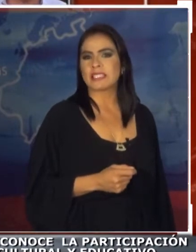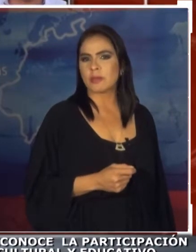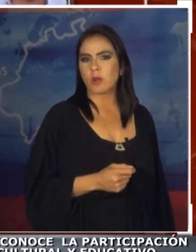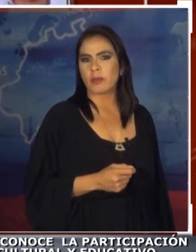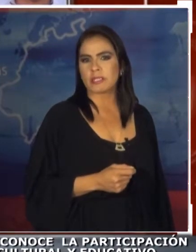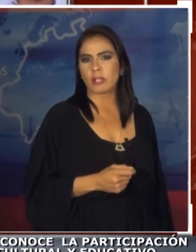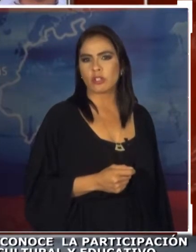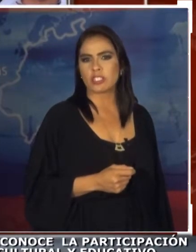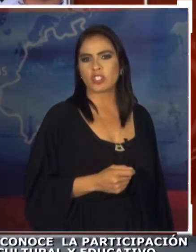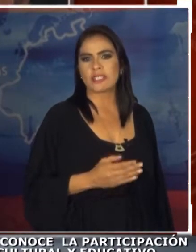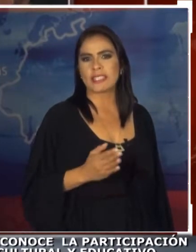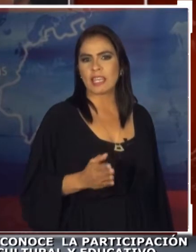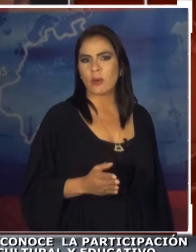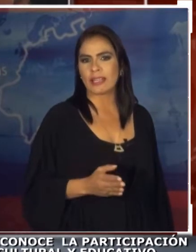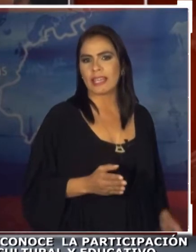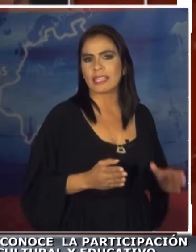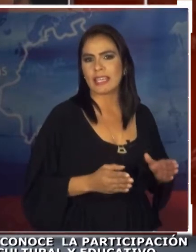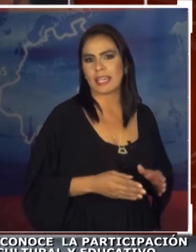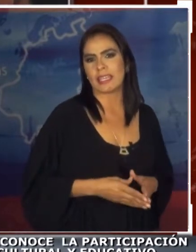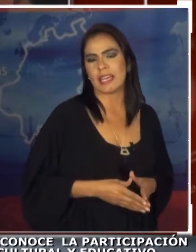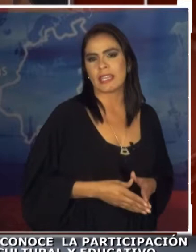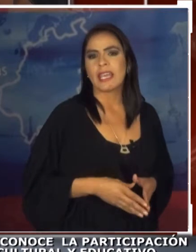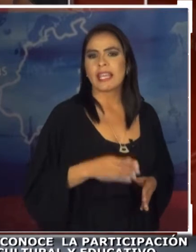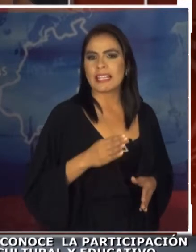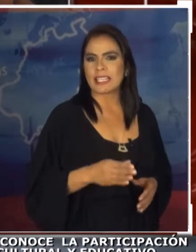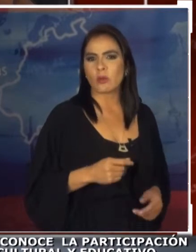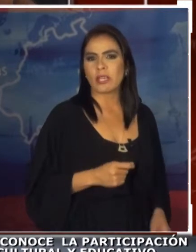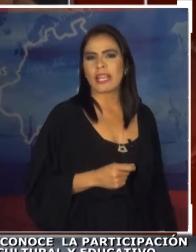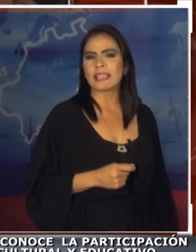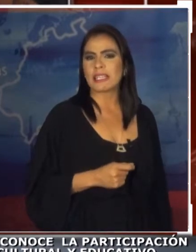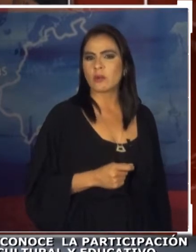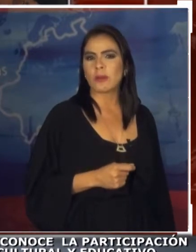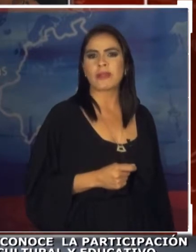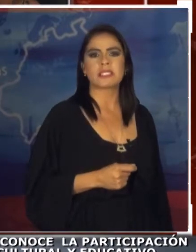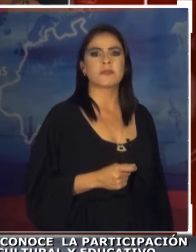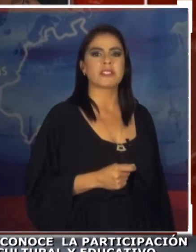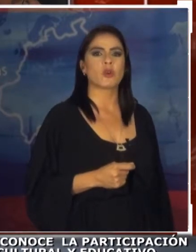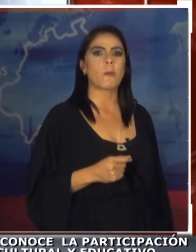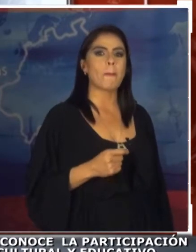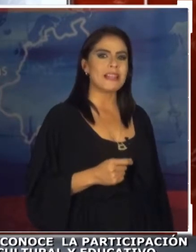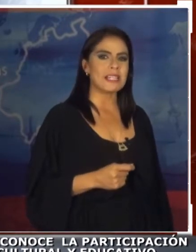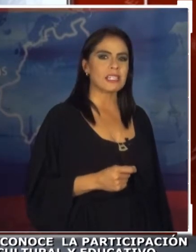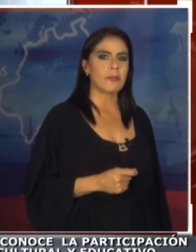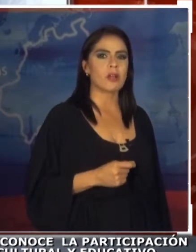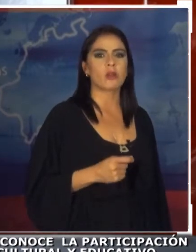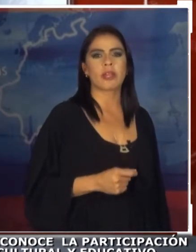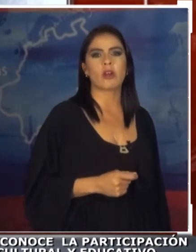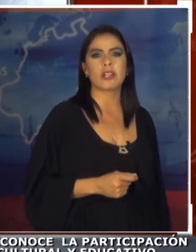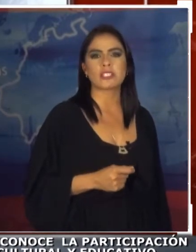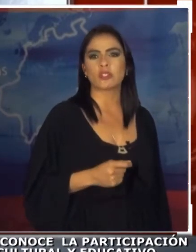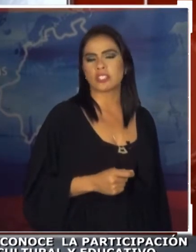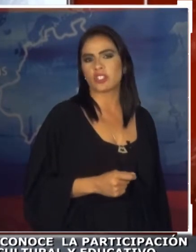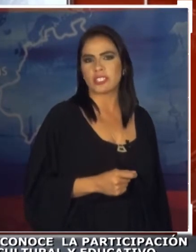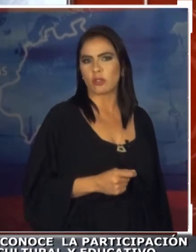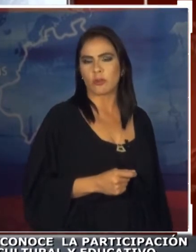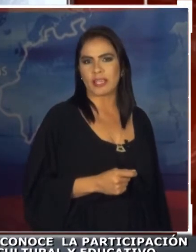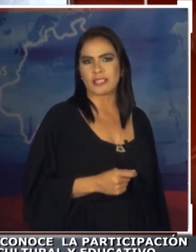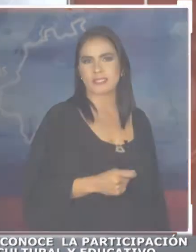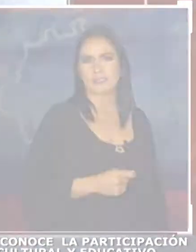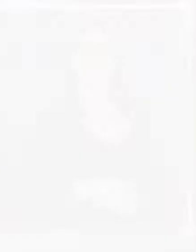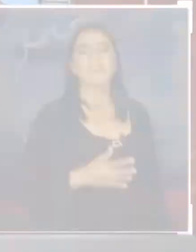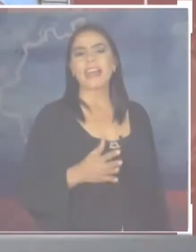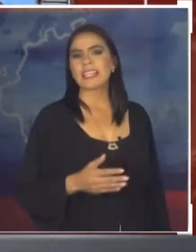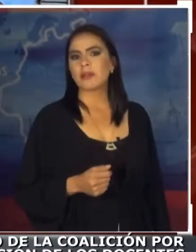les permitan desenvolverse en condiciones de igualdad y equidad que les ayuden a tener una participación más activa con mejores condiciones